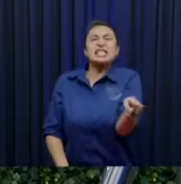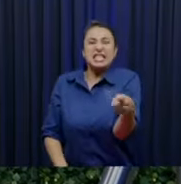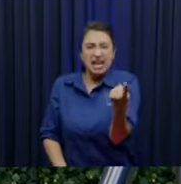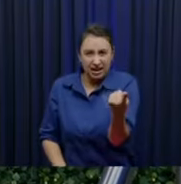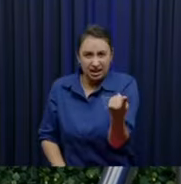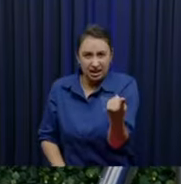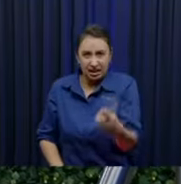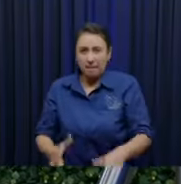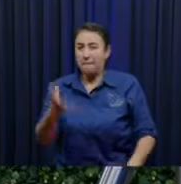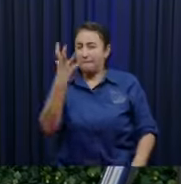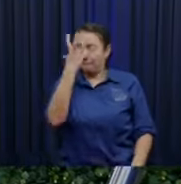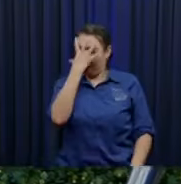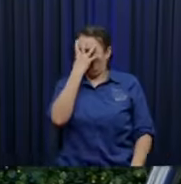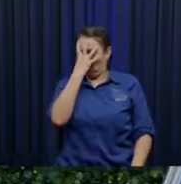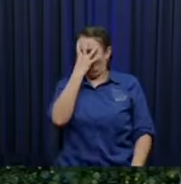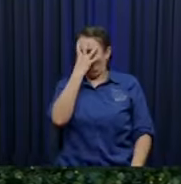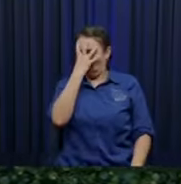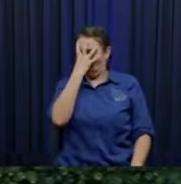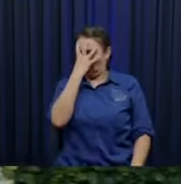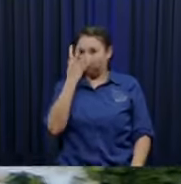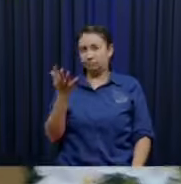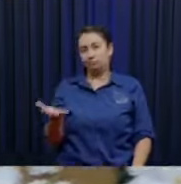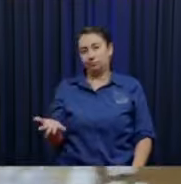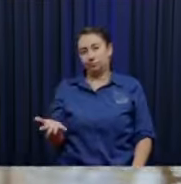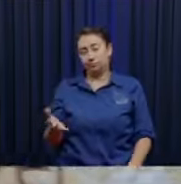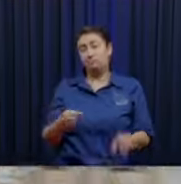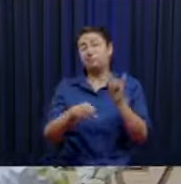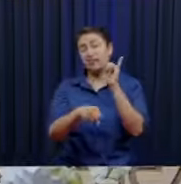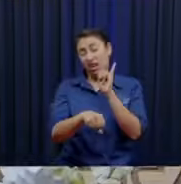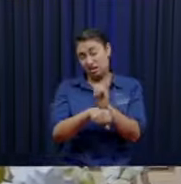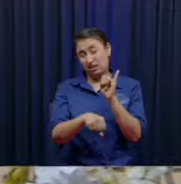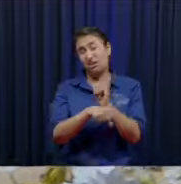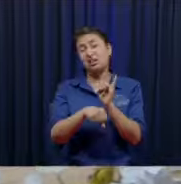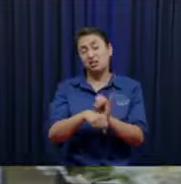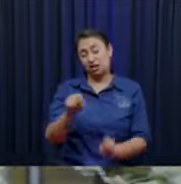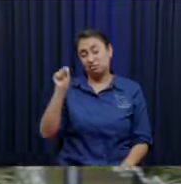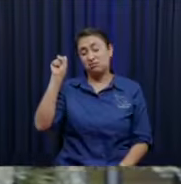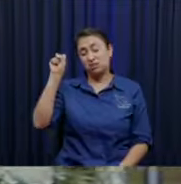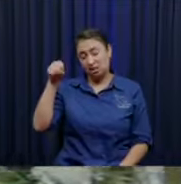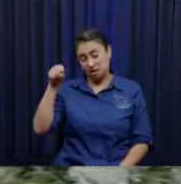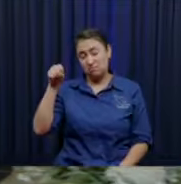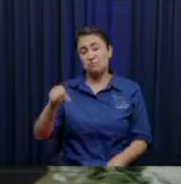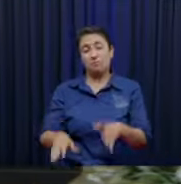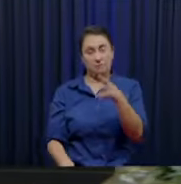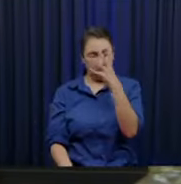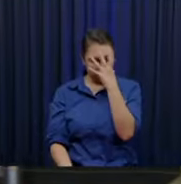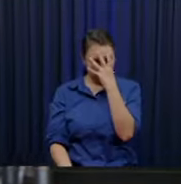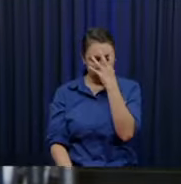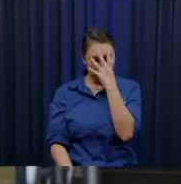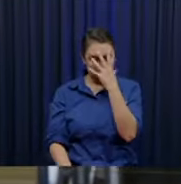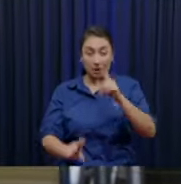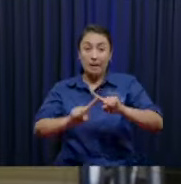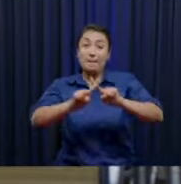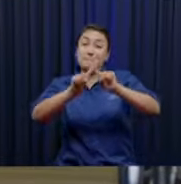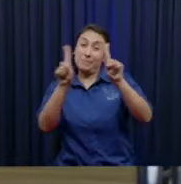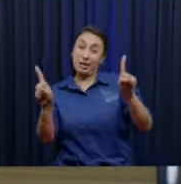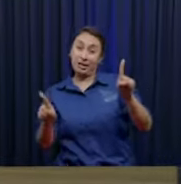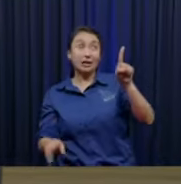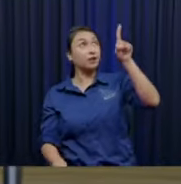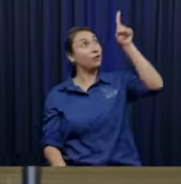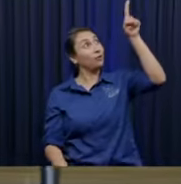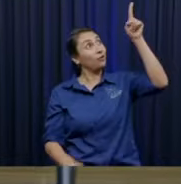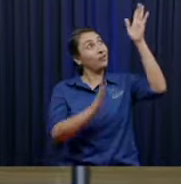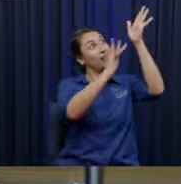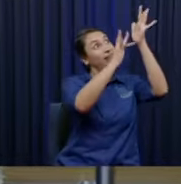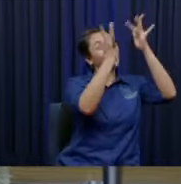Entonces, miren pues, miren, no me haga caras, por favor, porque es que esto es lo impresionante que Jesús vino a